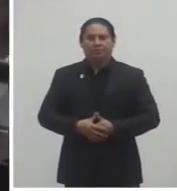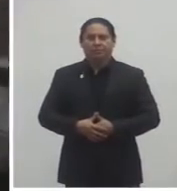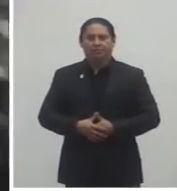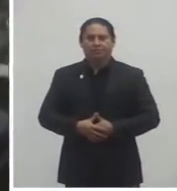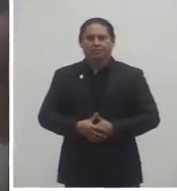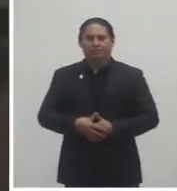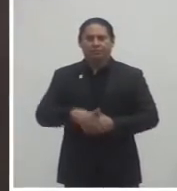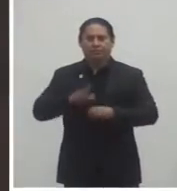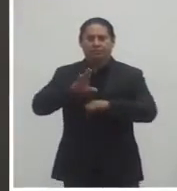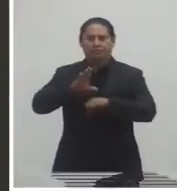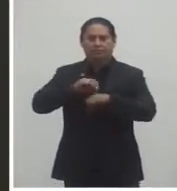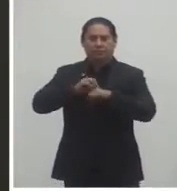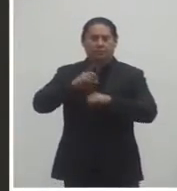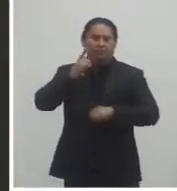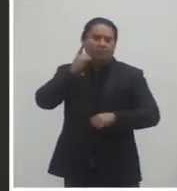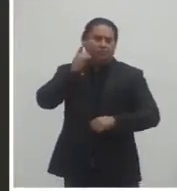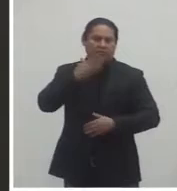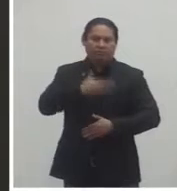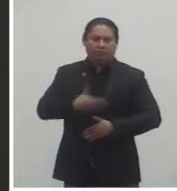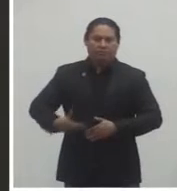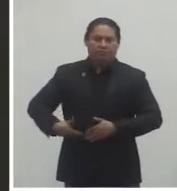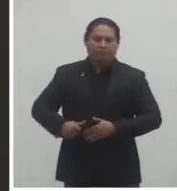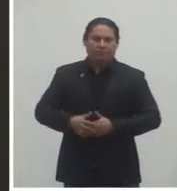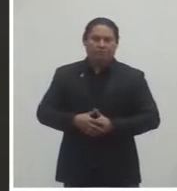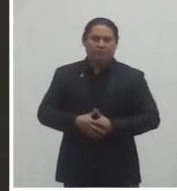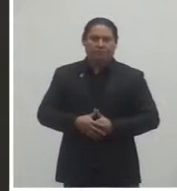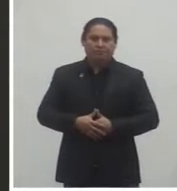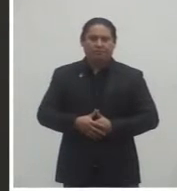Con su permiso, diputada presidenta.